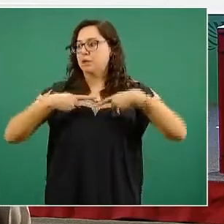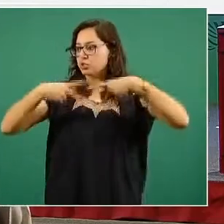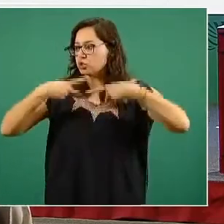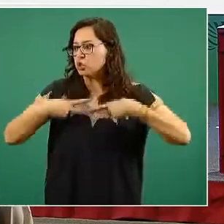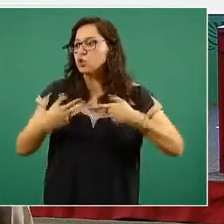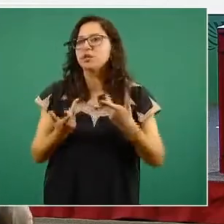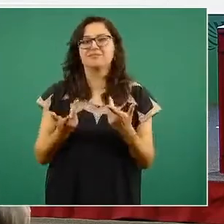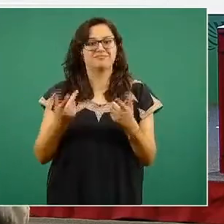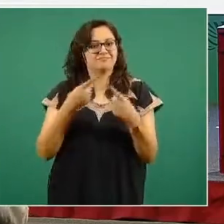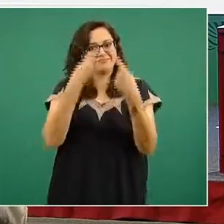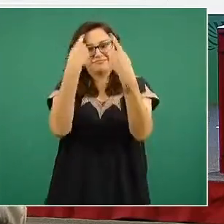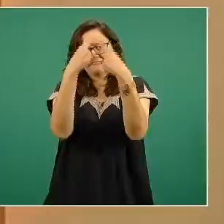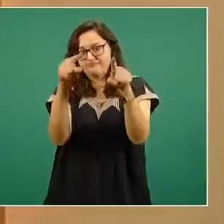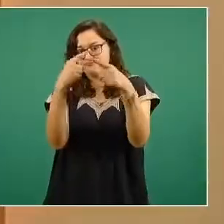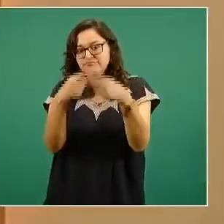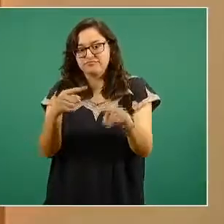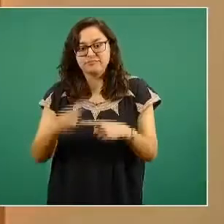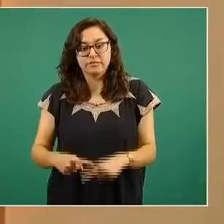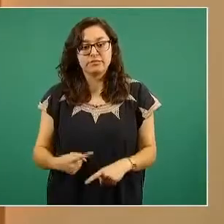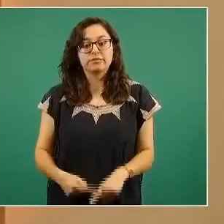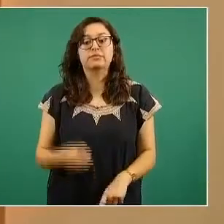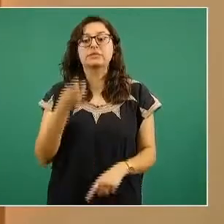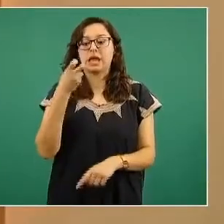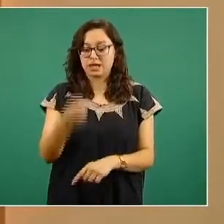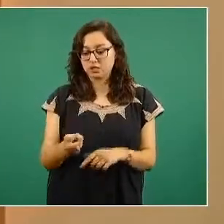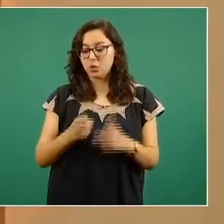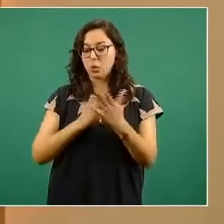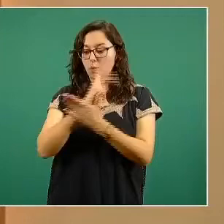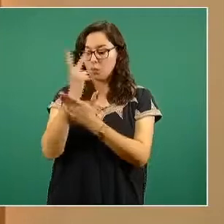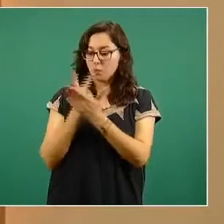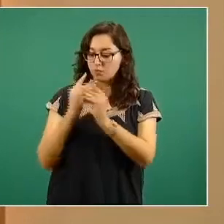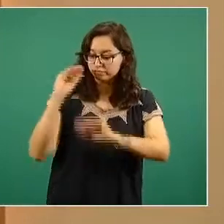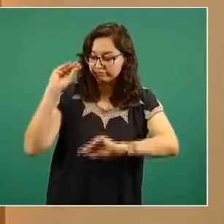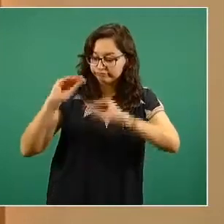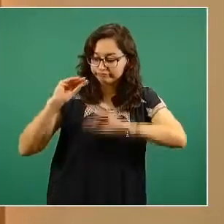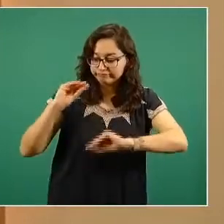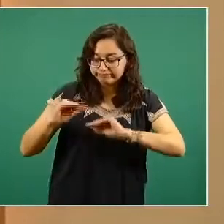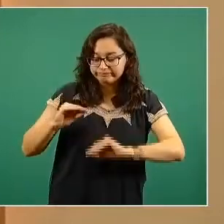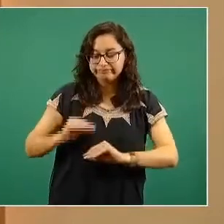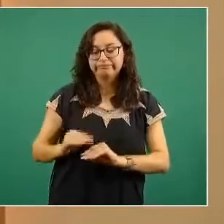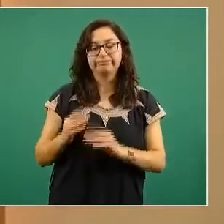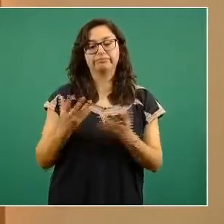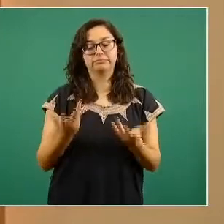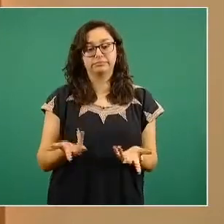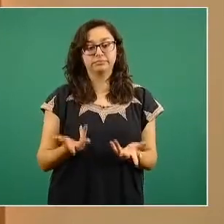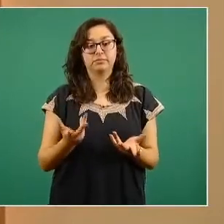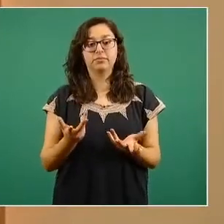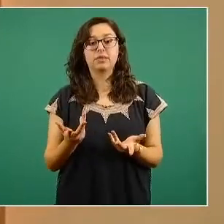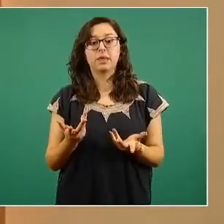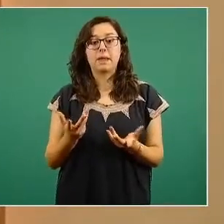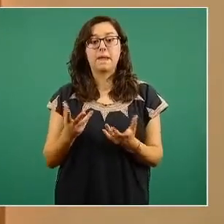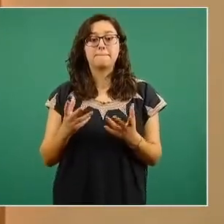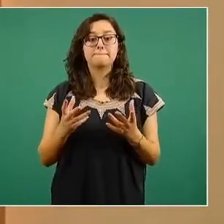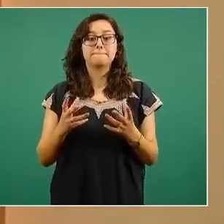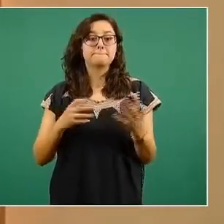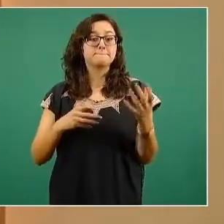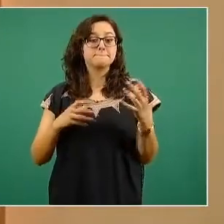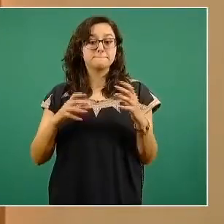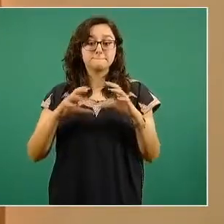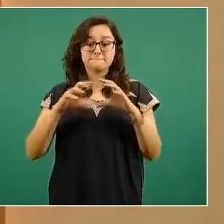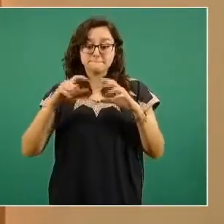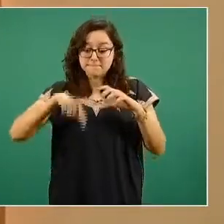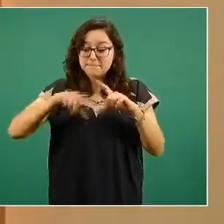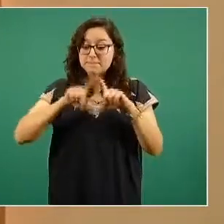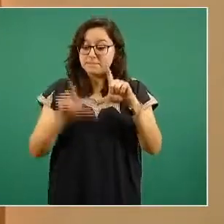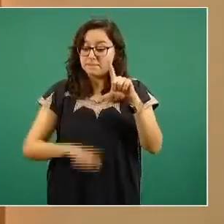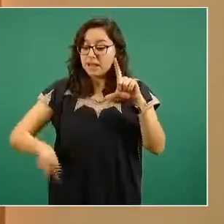trazar su ruta de cómo se debe vacunar y a quién. todas las personas que están en México,